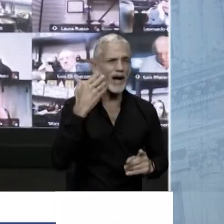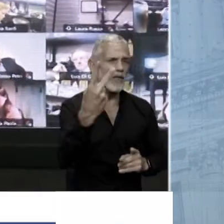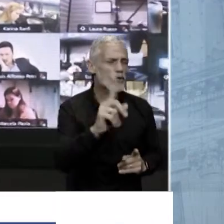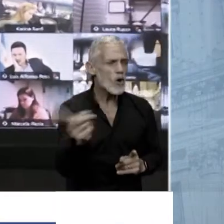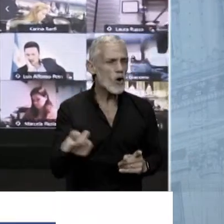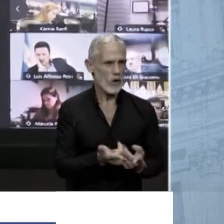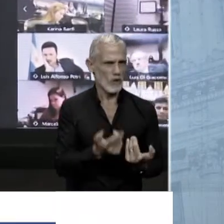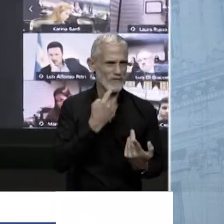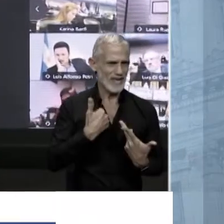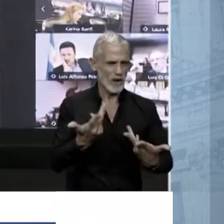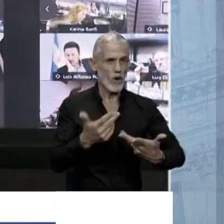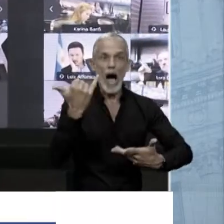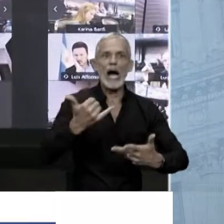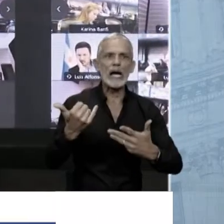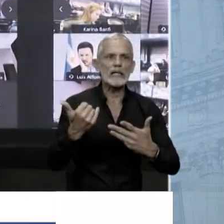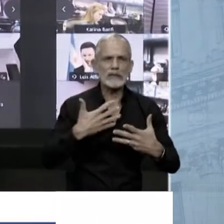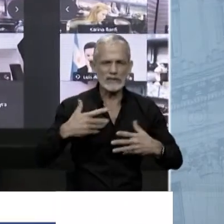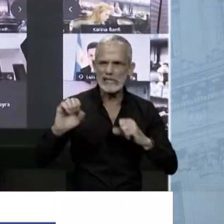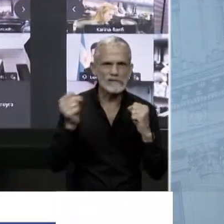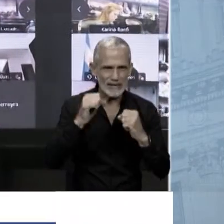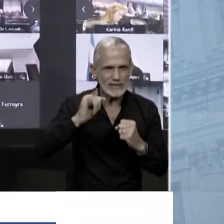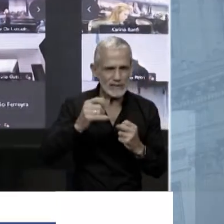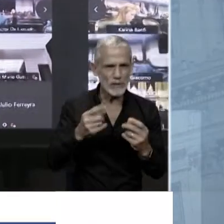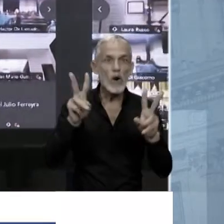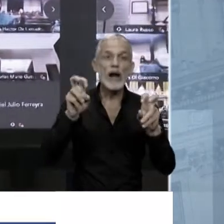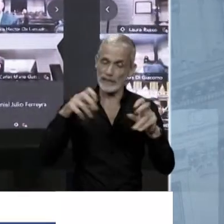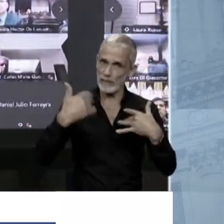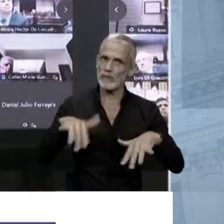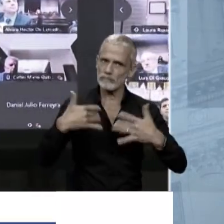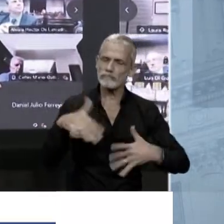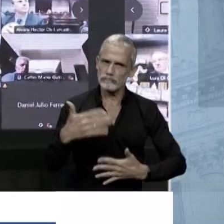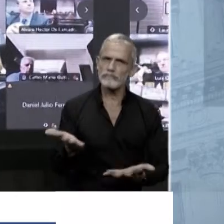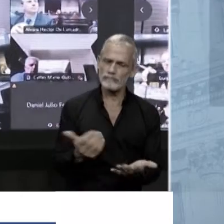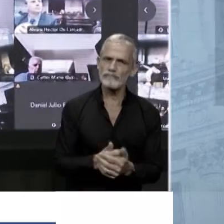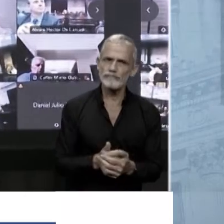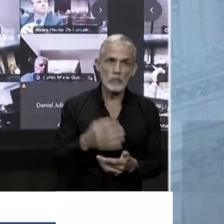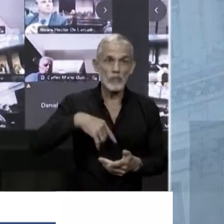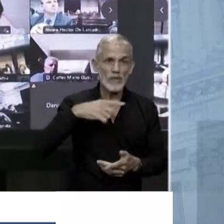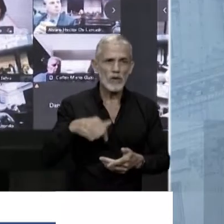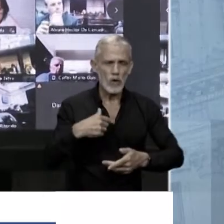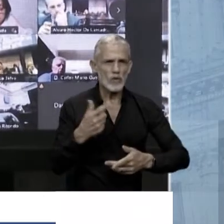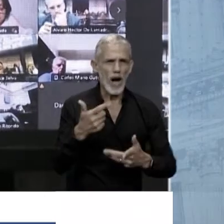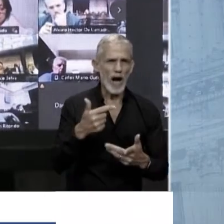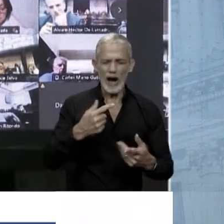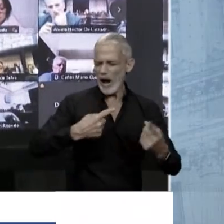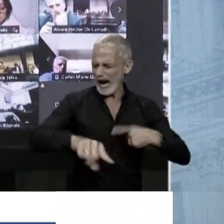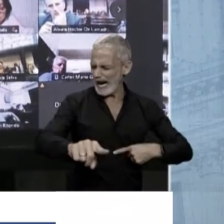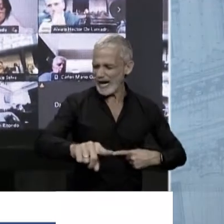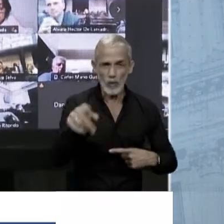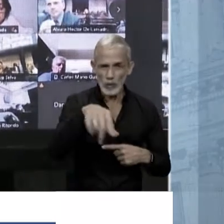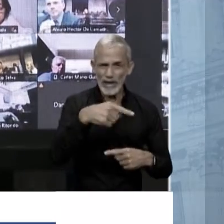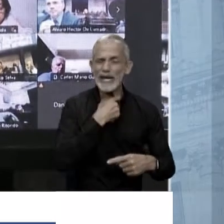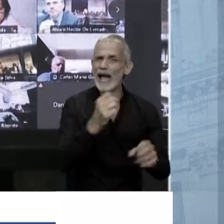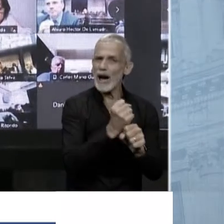hipocresía. Y por supuesto que hay tensión, porque el tema lo amerita, porque nosotros estamos en la antípoda de lo que quieren